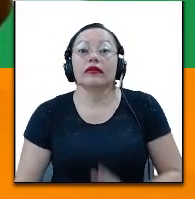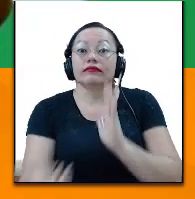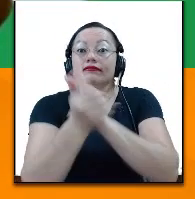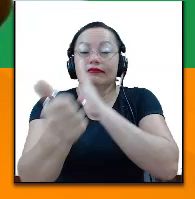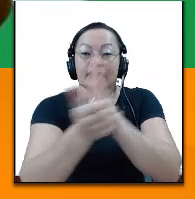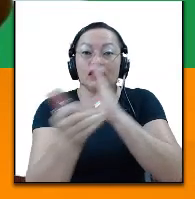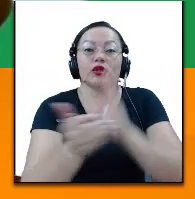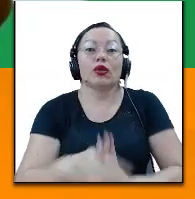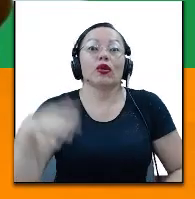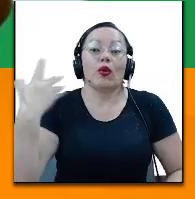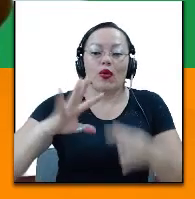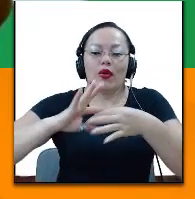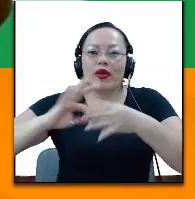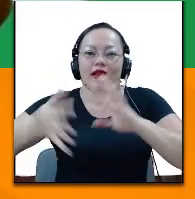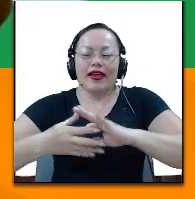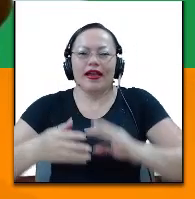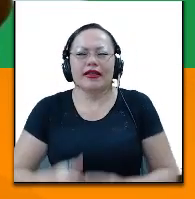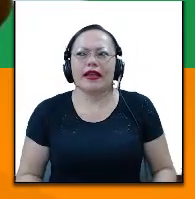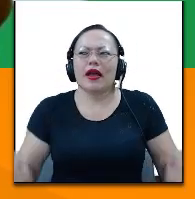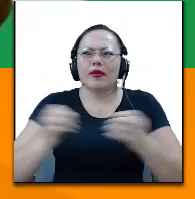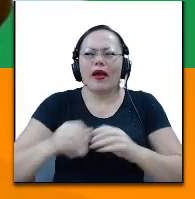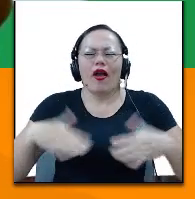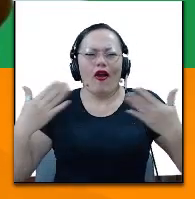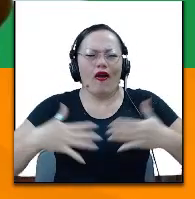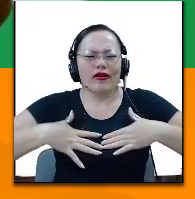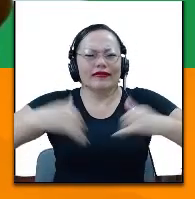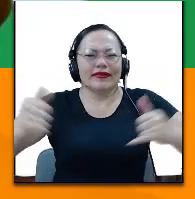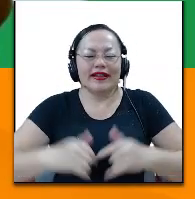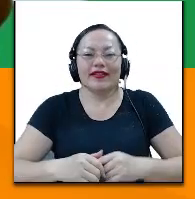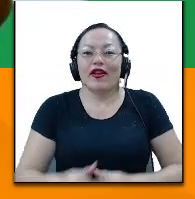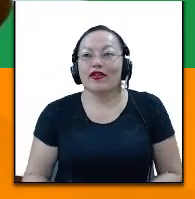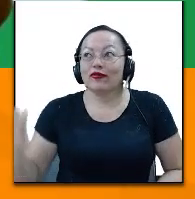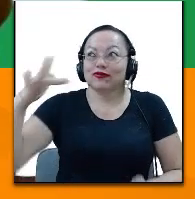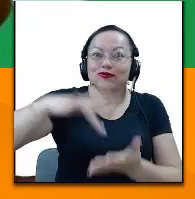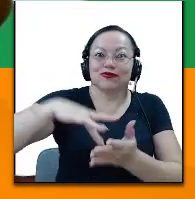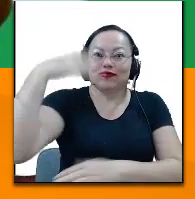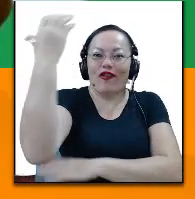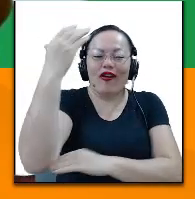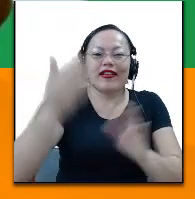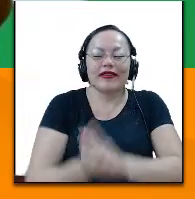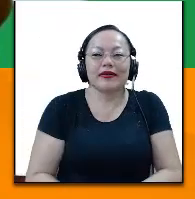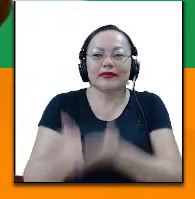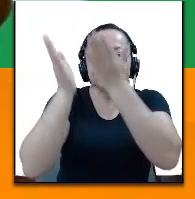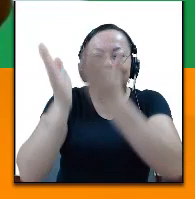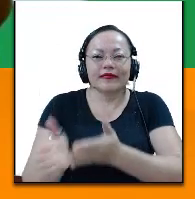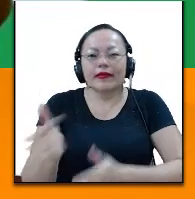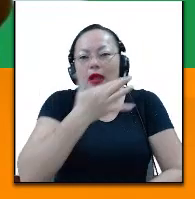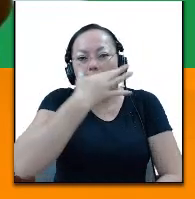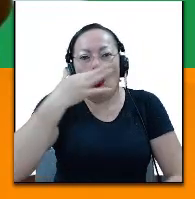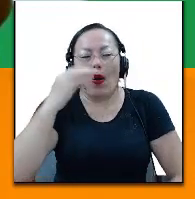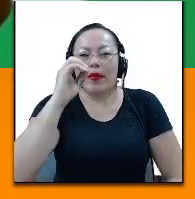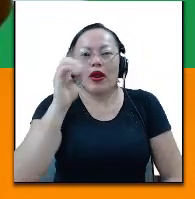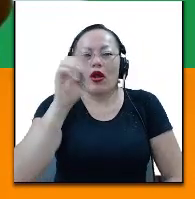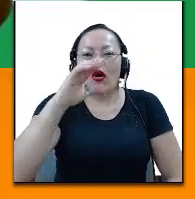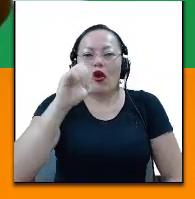bastante en los olímpicos y que nos trajo alegrías para nuestro país, este caballero llamado Óscar Figueroa,